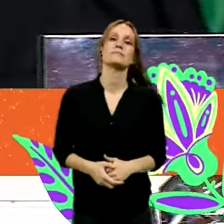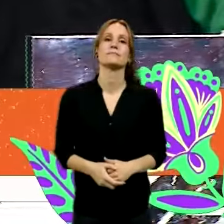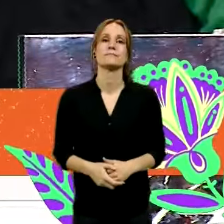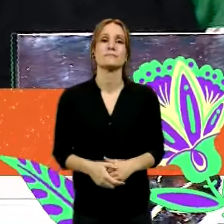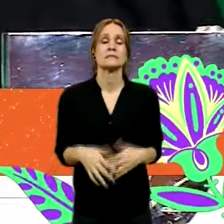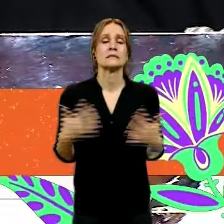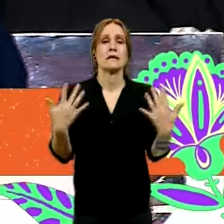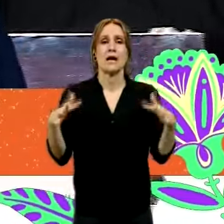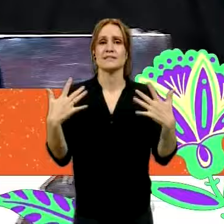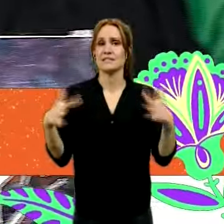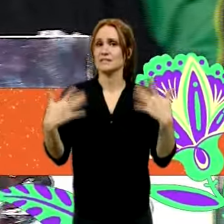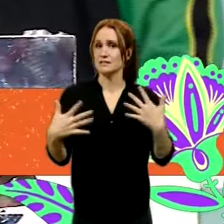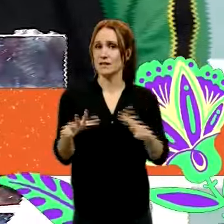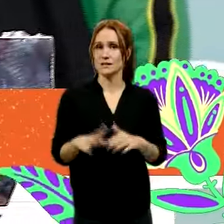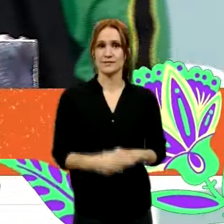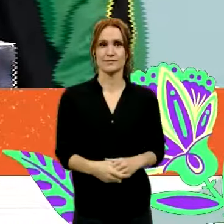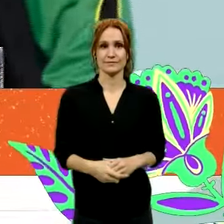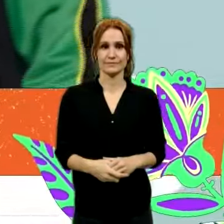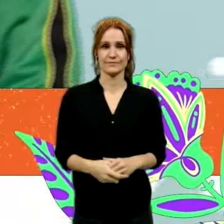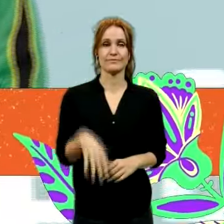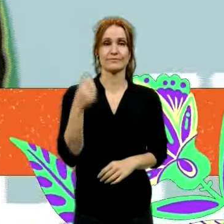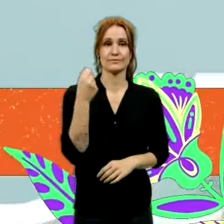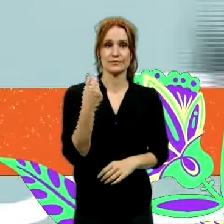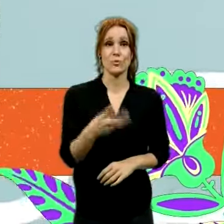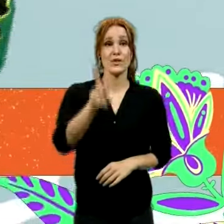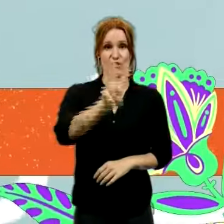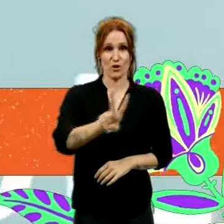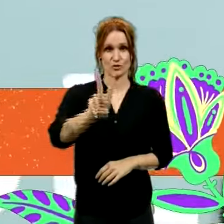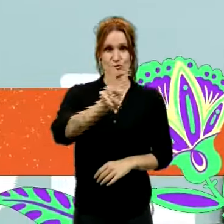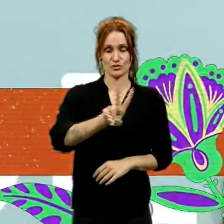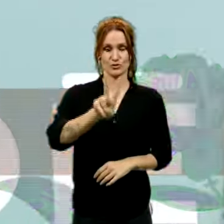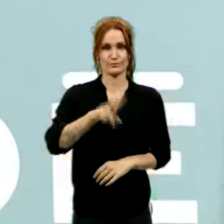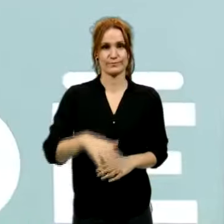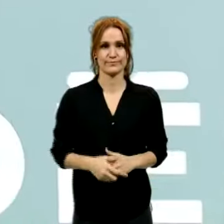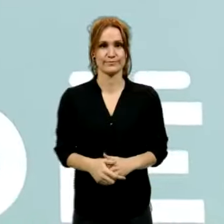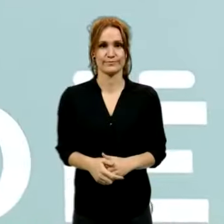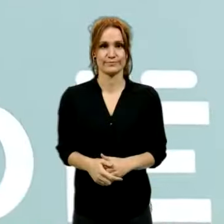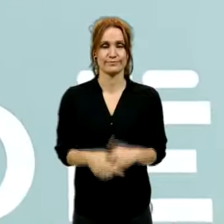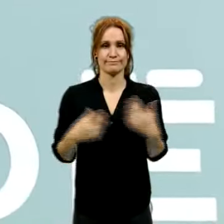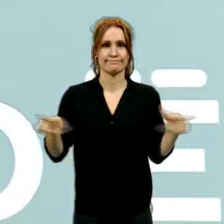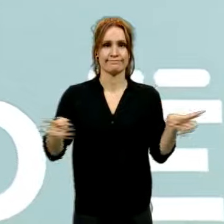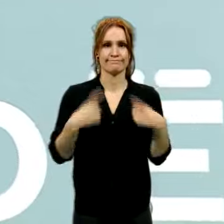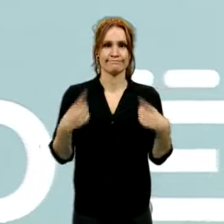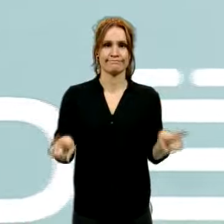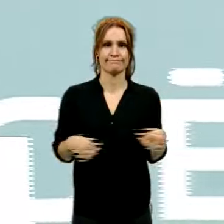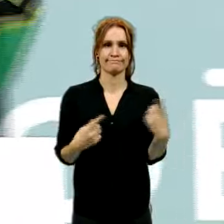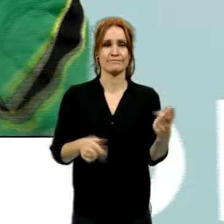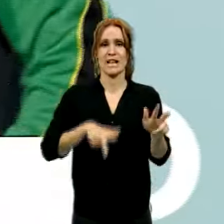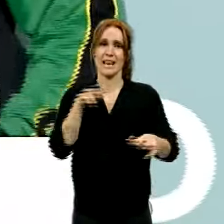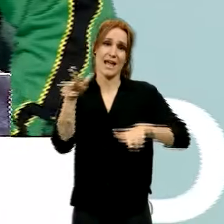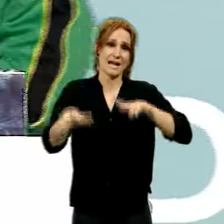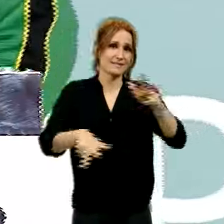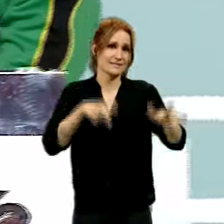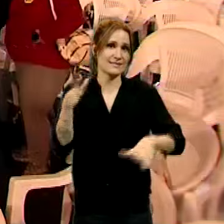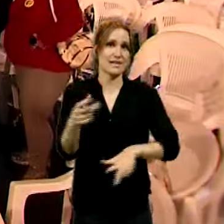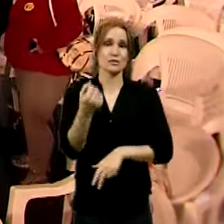¡Ay, ay, ay! ¡El número 2! Los Lagarteros salen en el